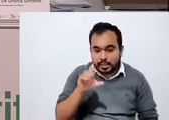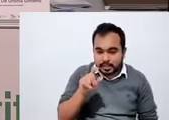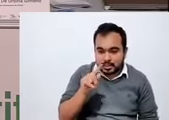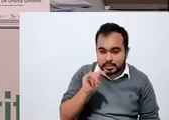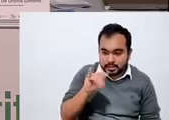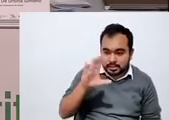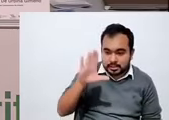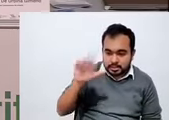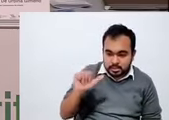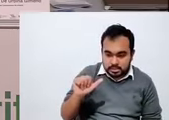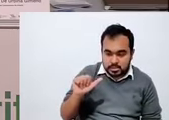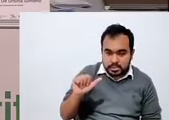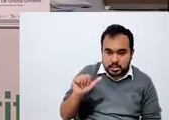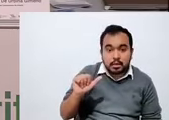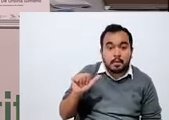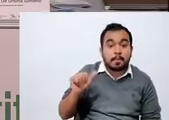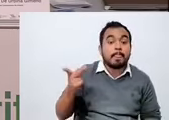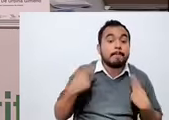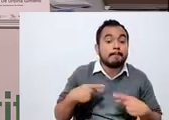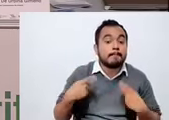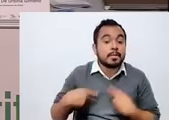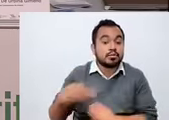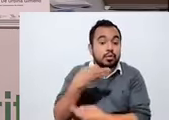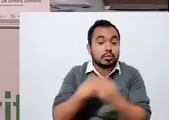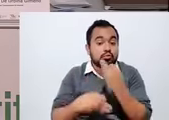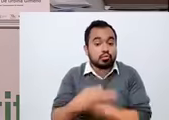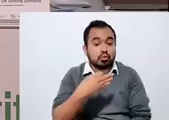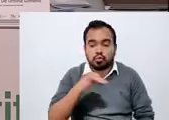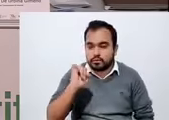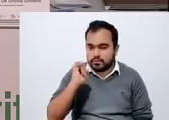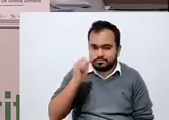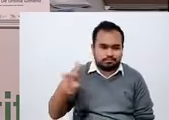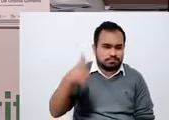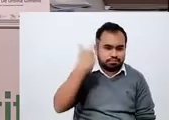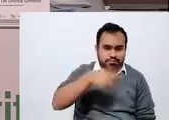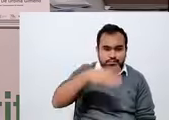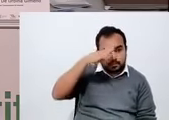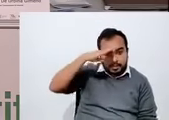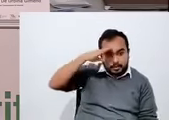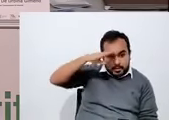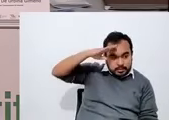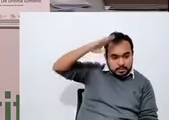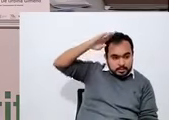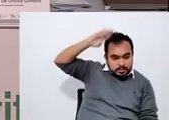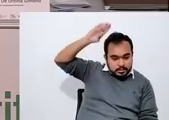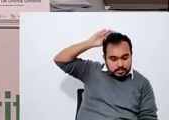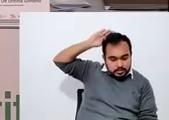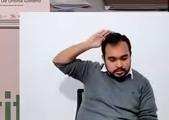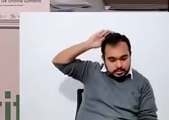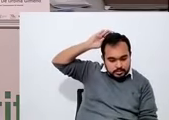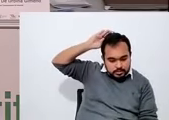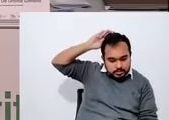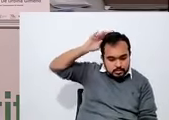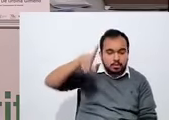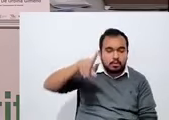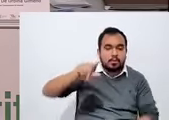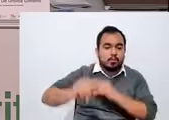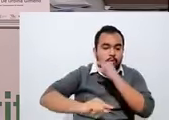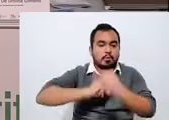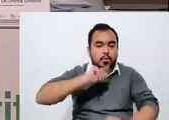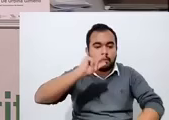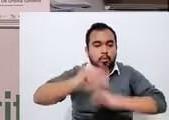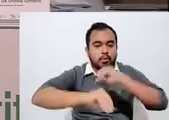se hace a la gente hacer barbaridades si las vas moviendo poco a poco. Hay un